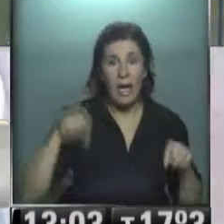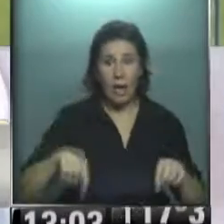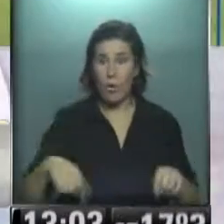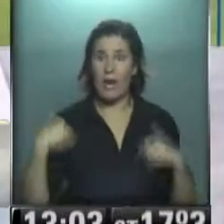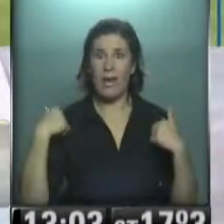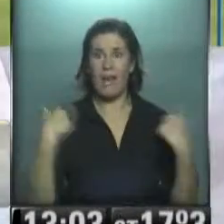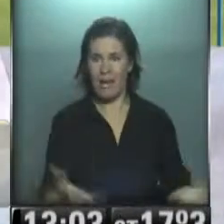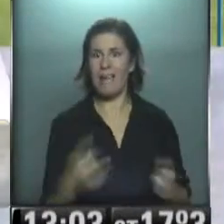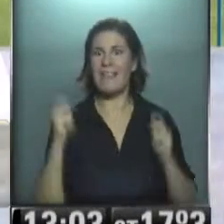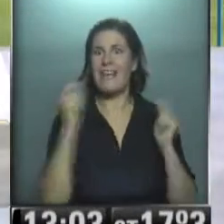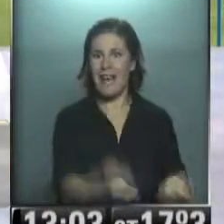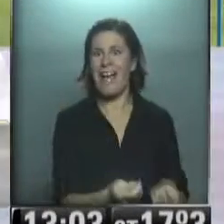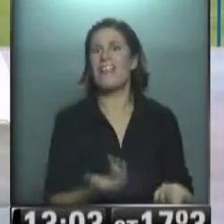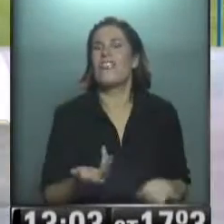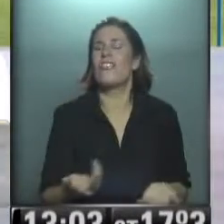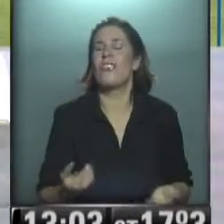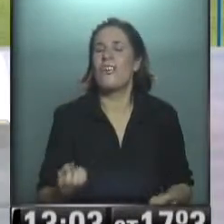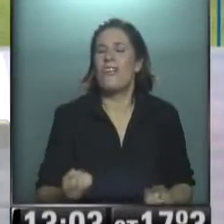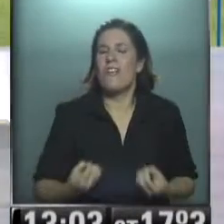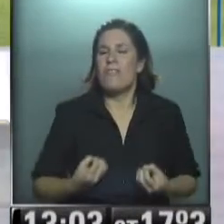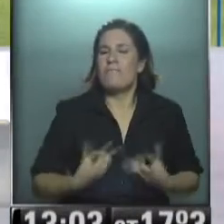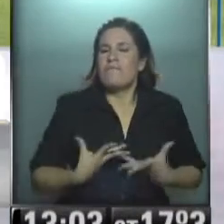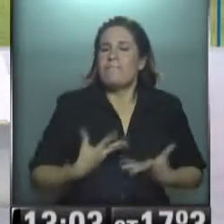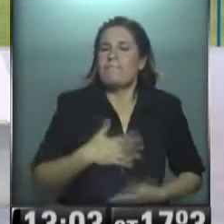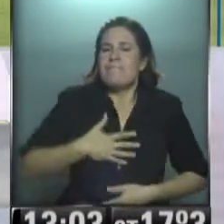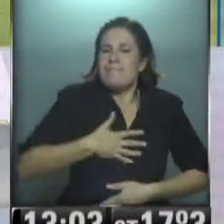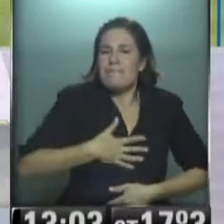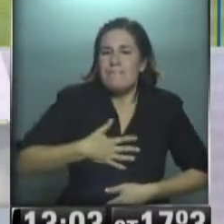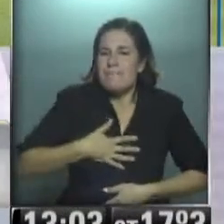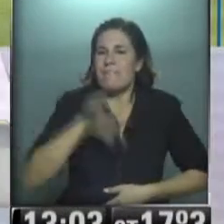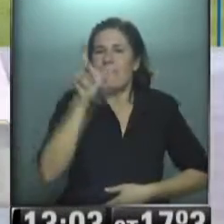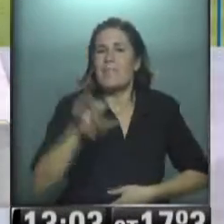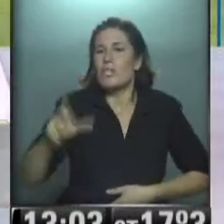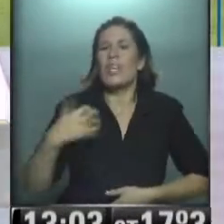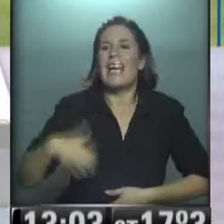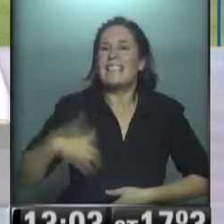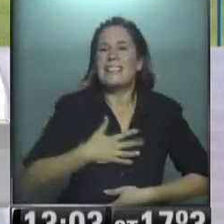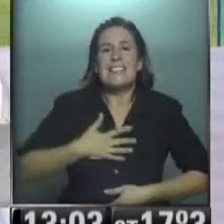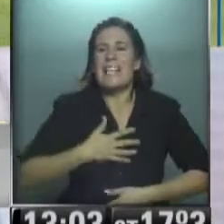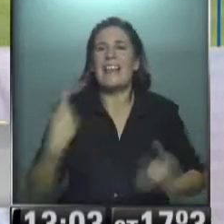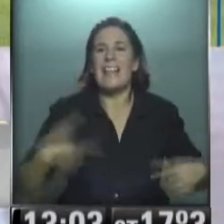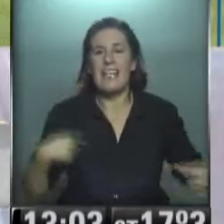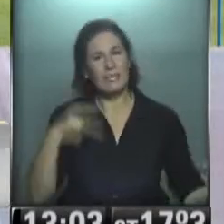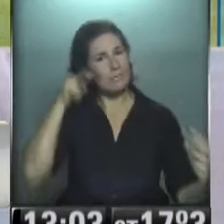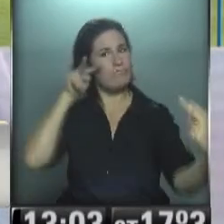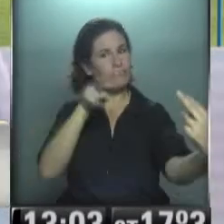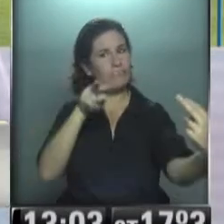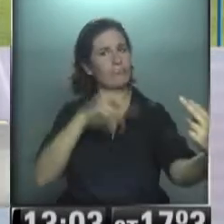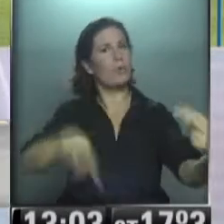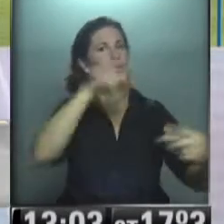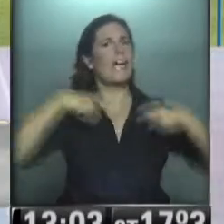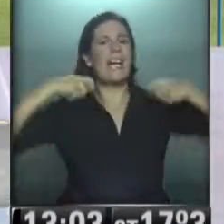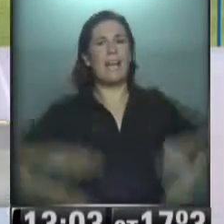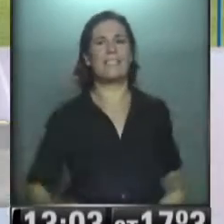dado buena parte de la sensación de lo que sienten los argentinos. Mirarlos a la cara y decir, ustedes llevan esa camiseta y